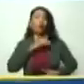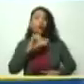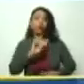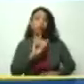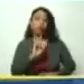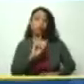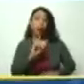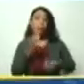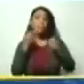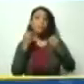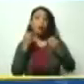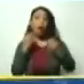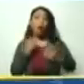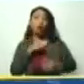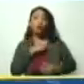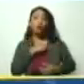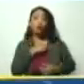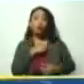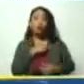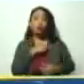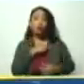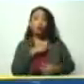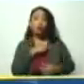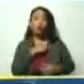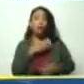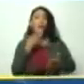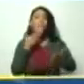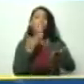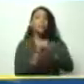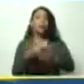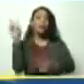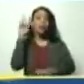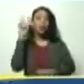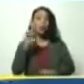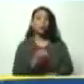para lo que exige Venezuela